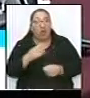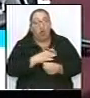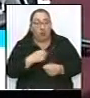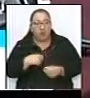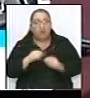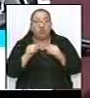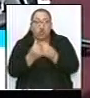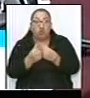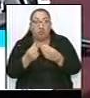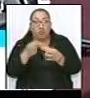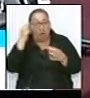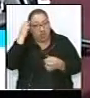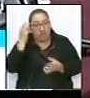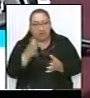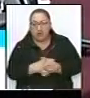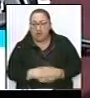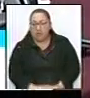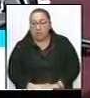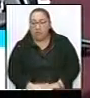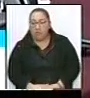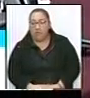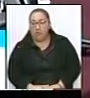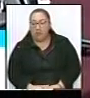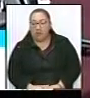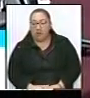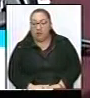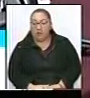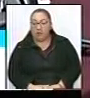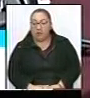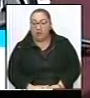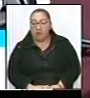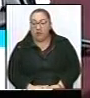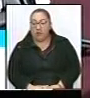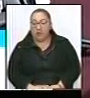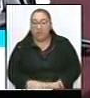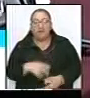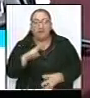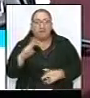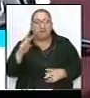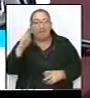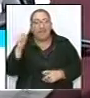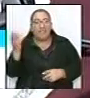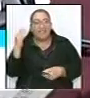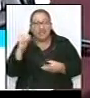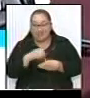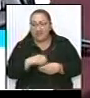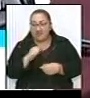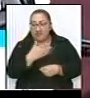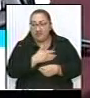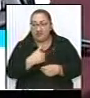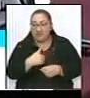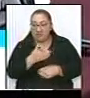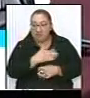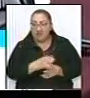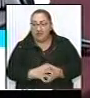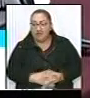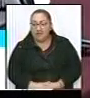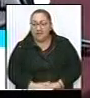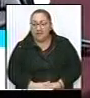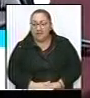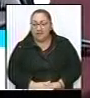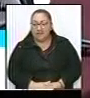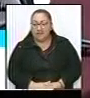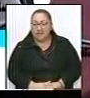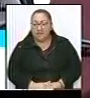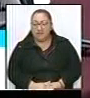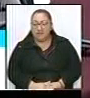de su bancada. La bancada era muy importante, no sé si verás que quién era parte de la bancada. Sí, fue presidente inclusive. O sea que él